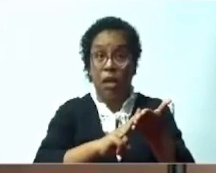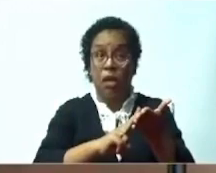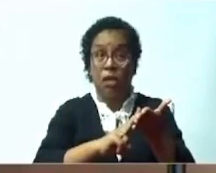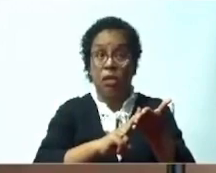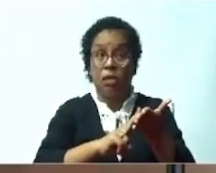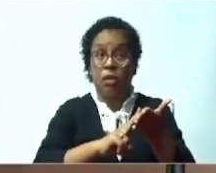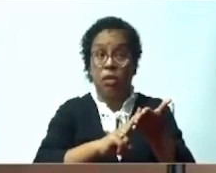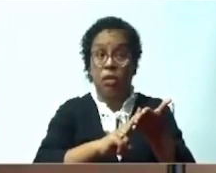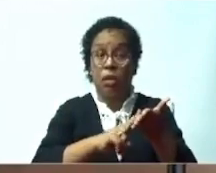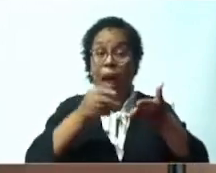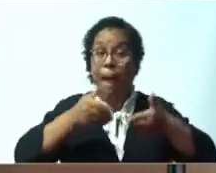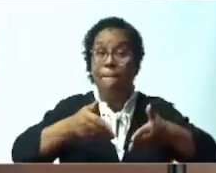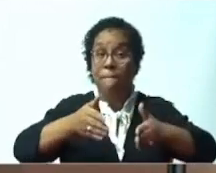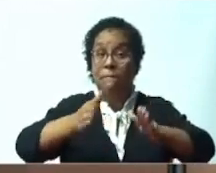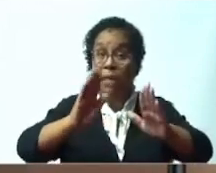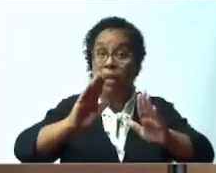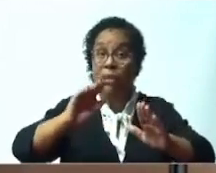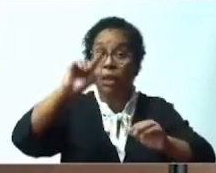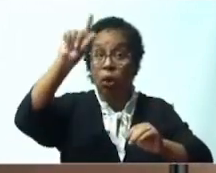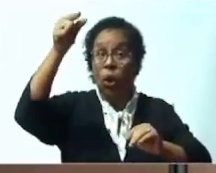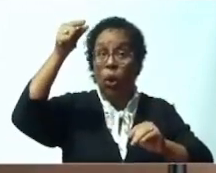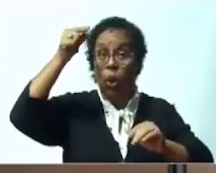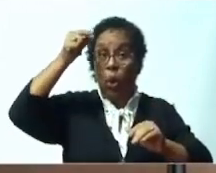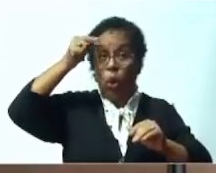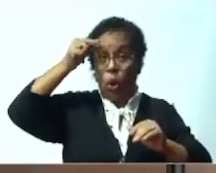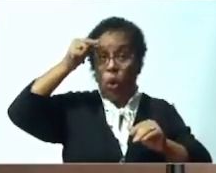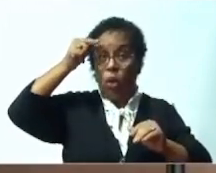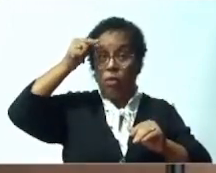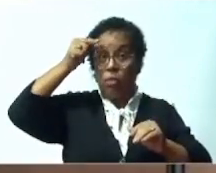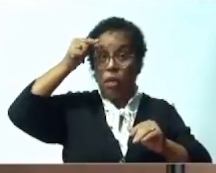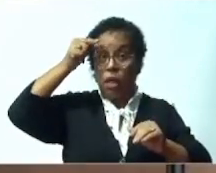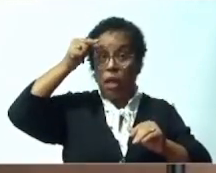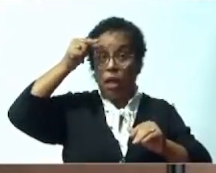Estado se hubiese cobrado un canon por adelantado.